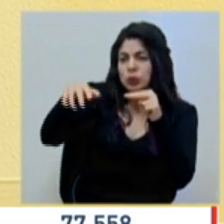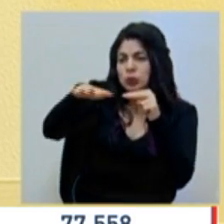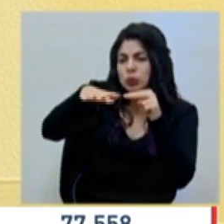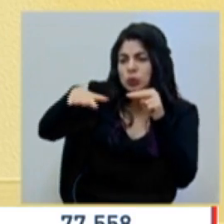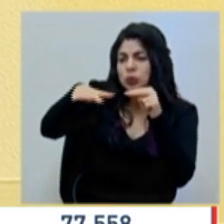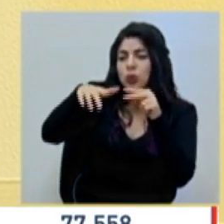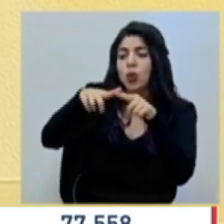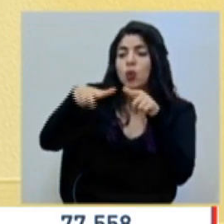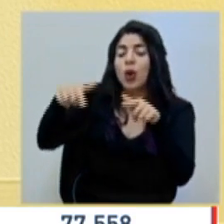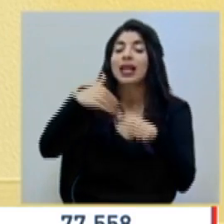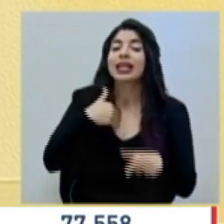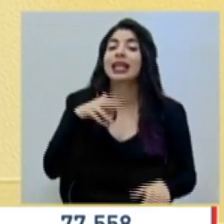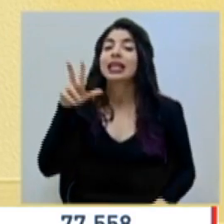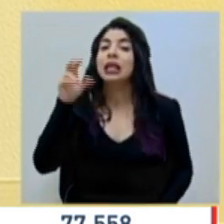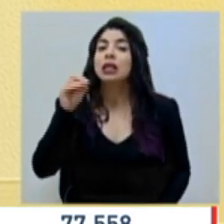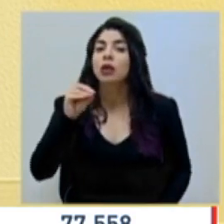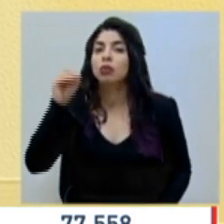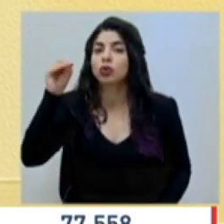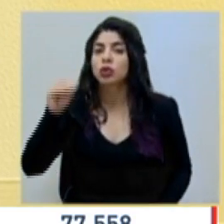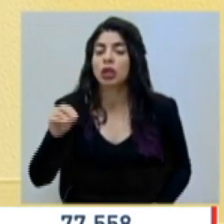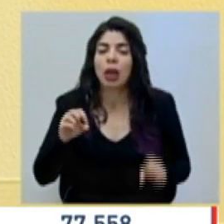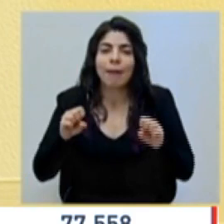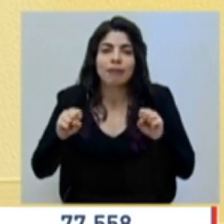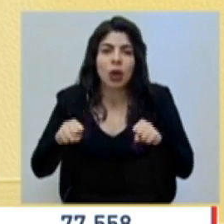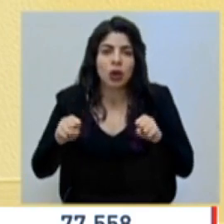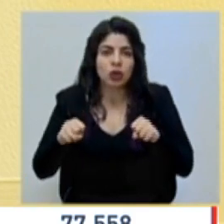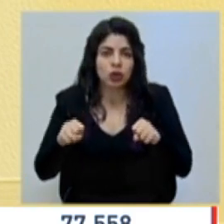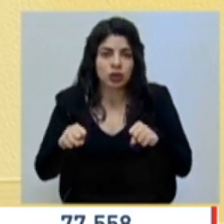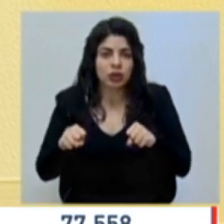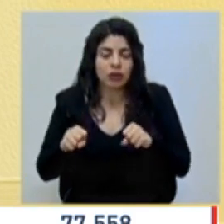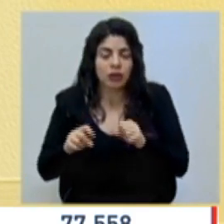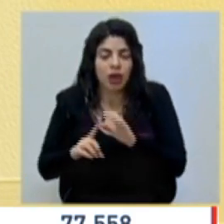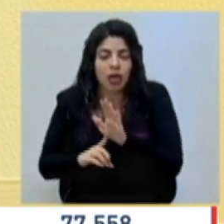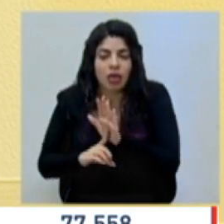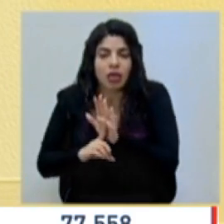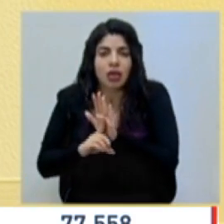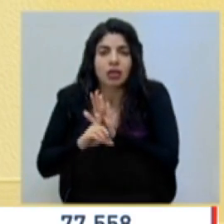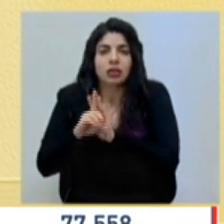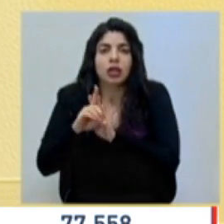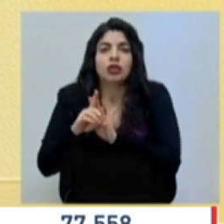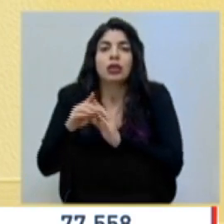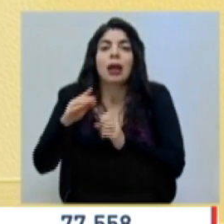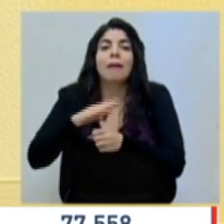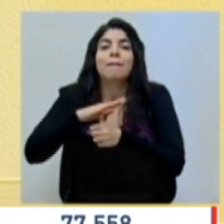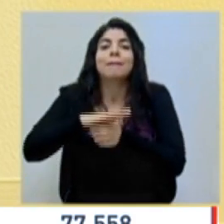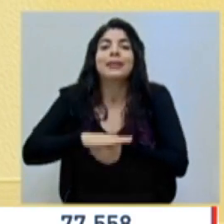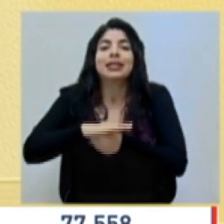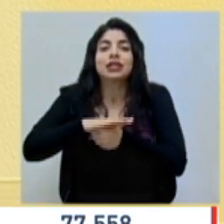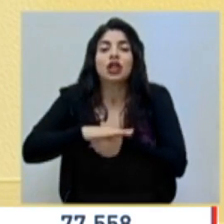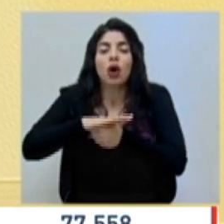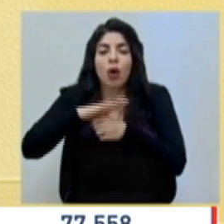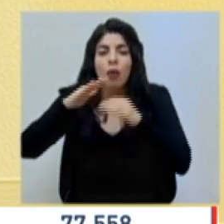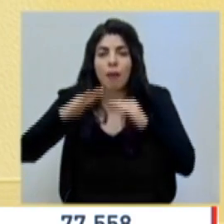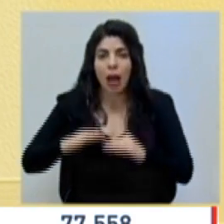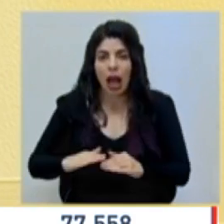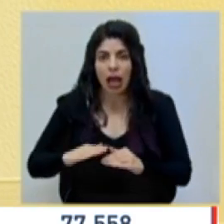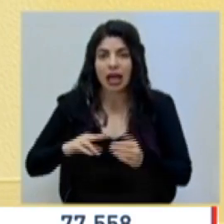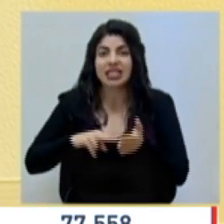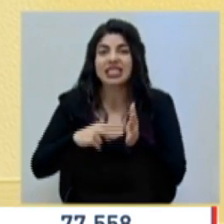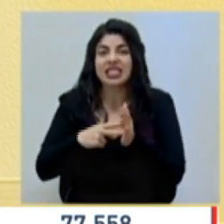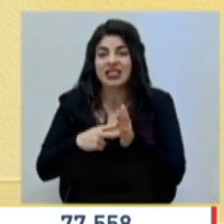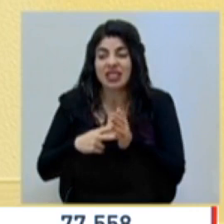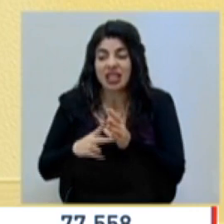que tiene 30% de probabilidad de desarrollar una baja presión. de tal manera que le estamos